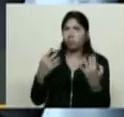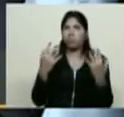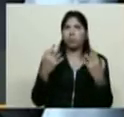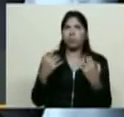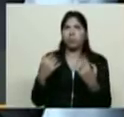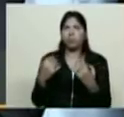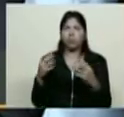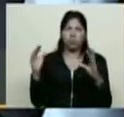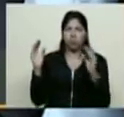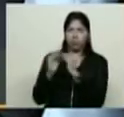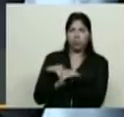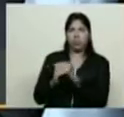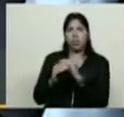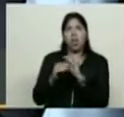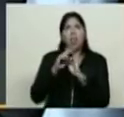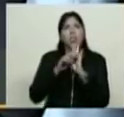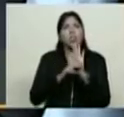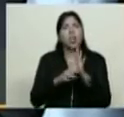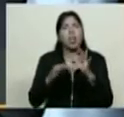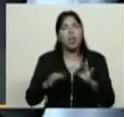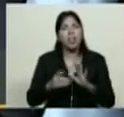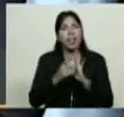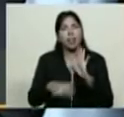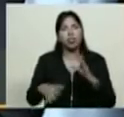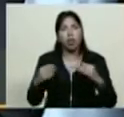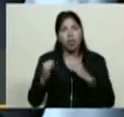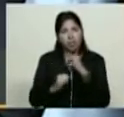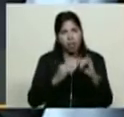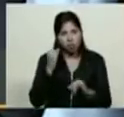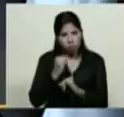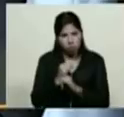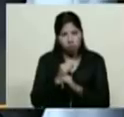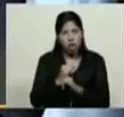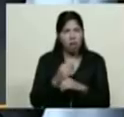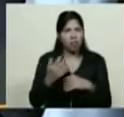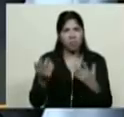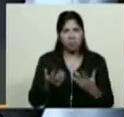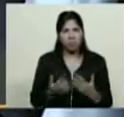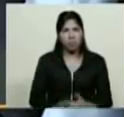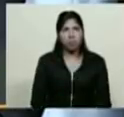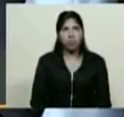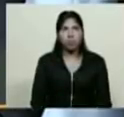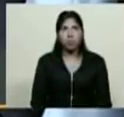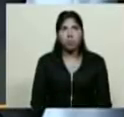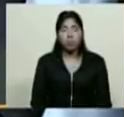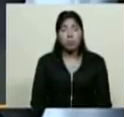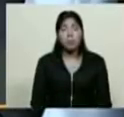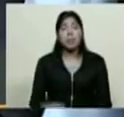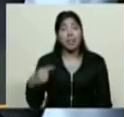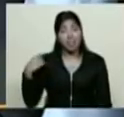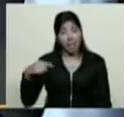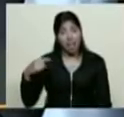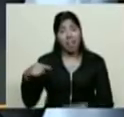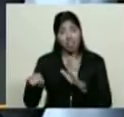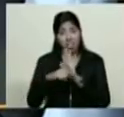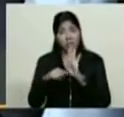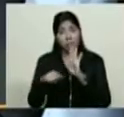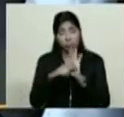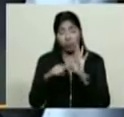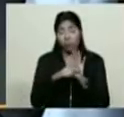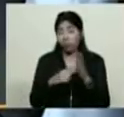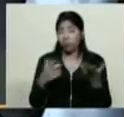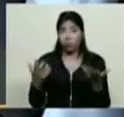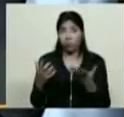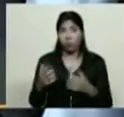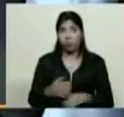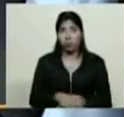del derecho internacional y que tiene repercusiones que van más allá de las